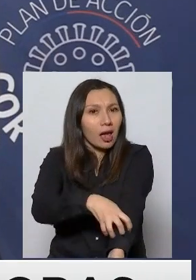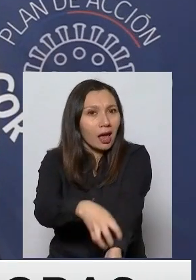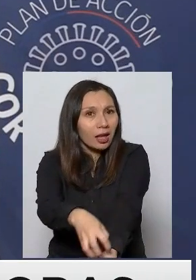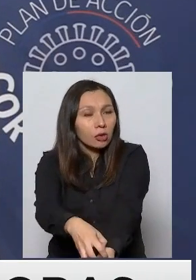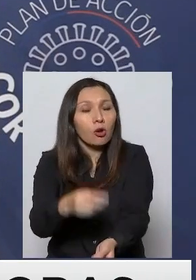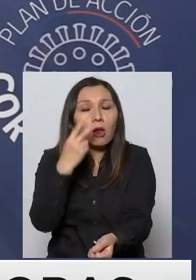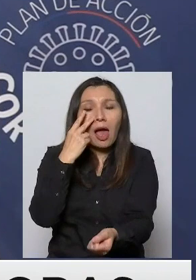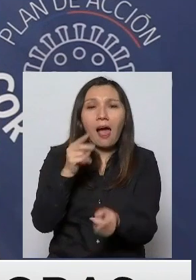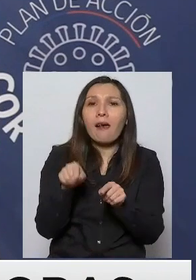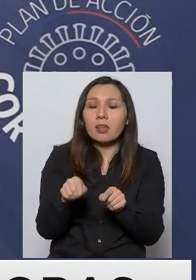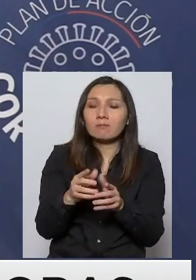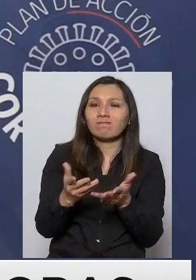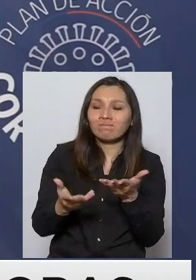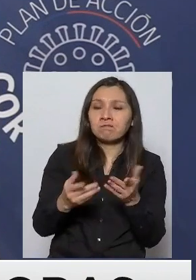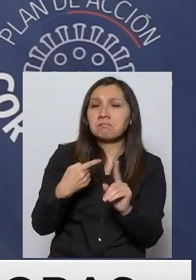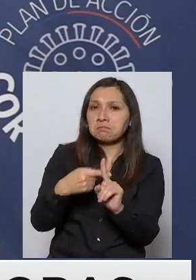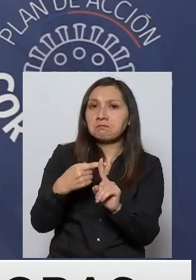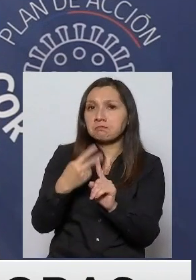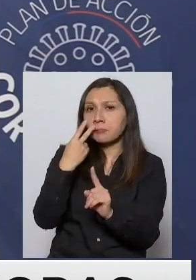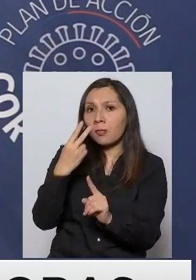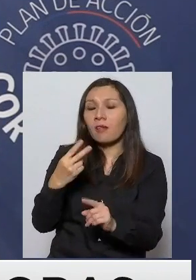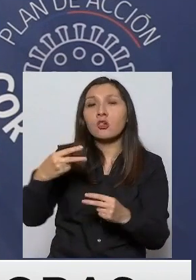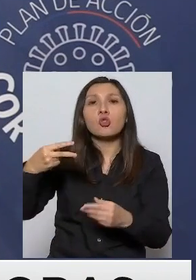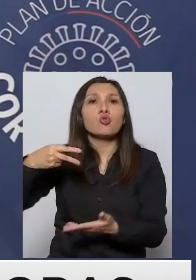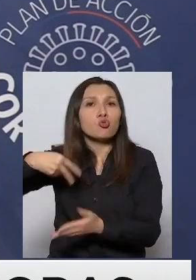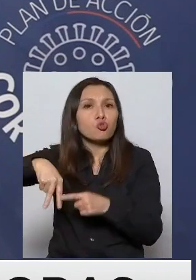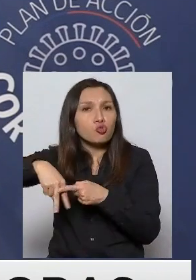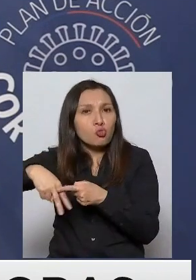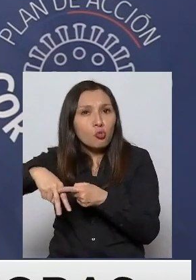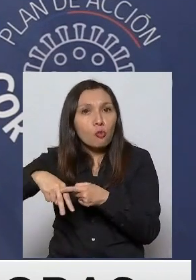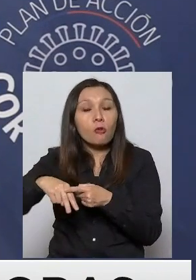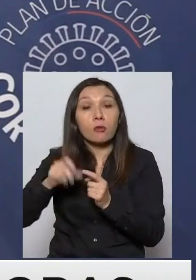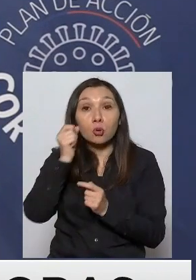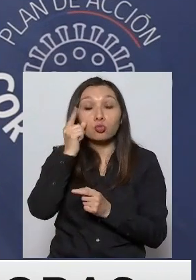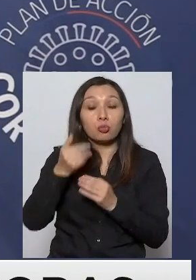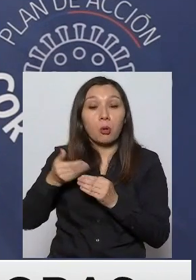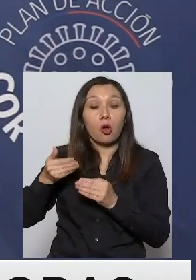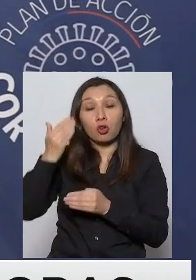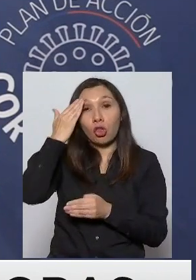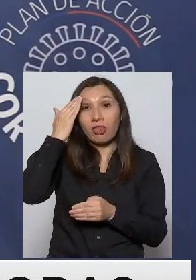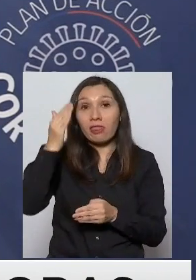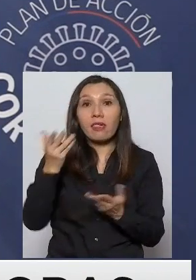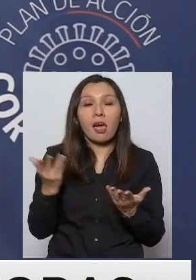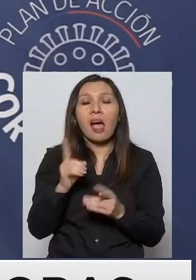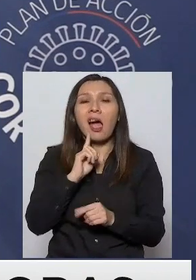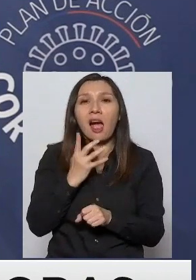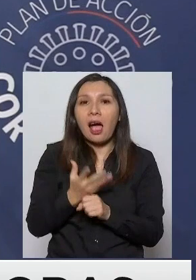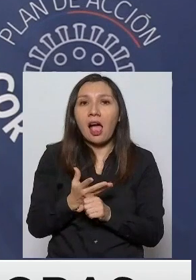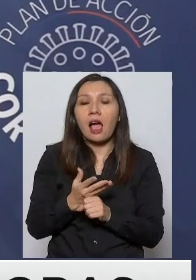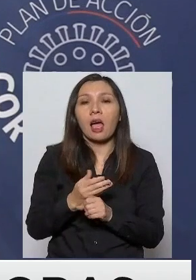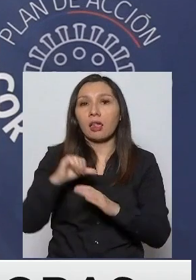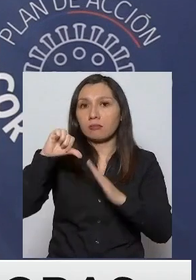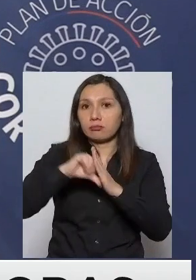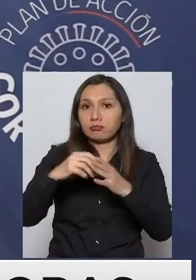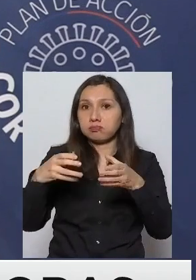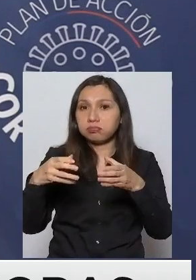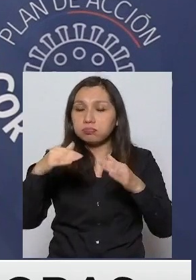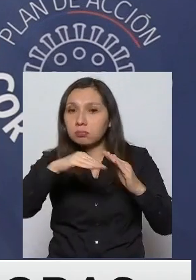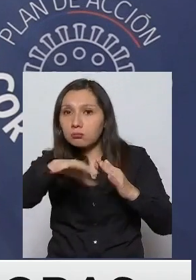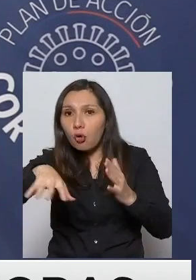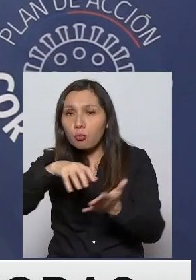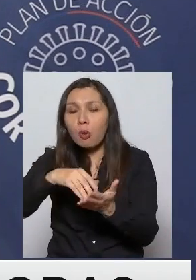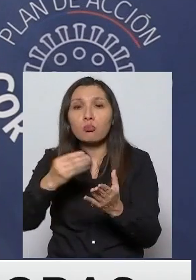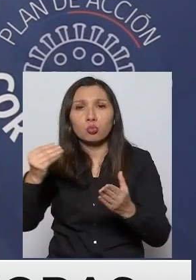vemos con bastante optimismo en la región de ñuble como superior hasta hace pocos días atrás teníamos en cuarentena estuvieron